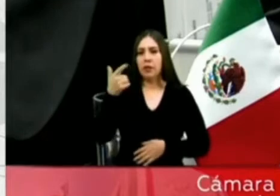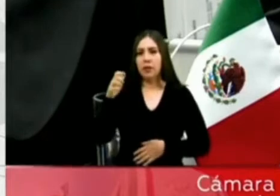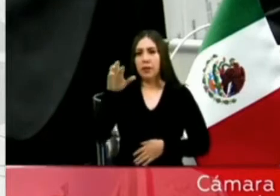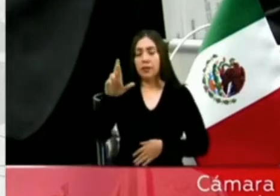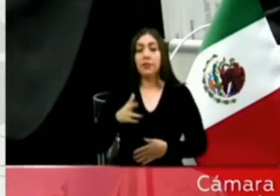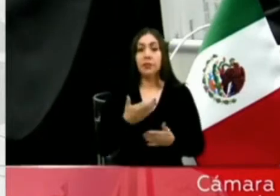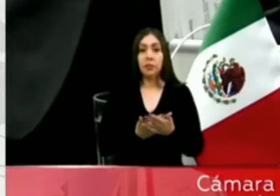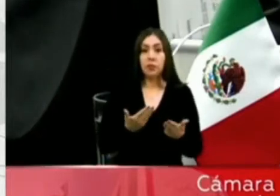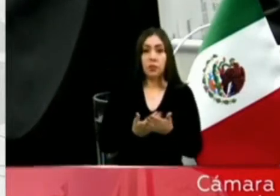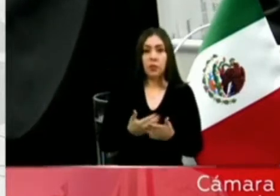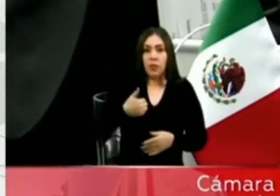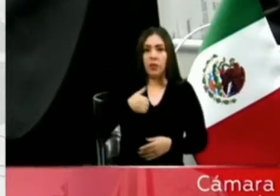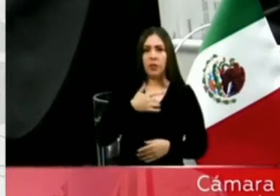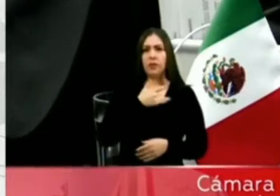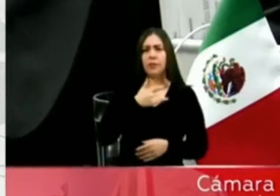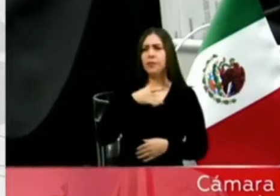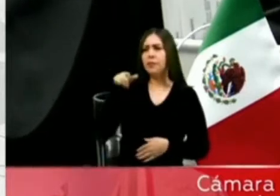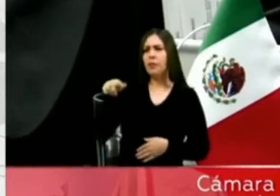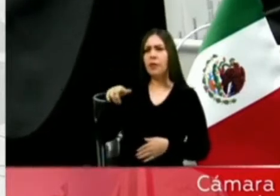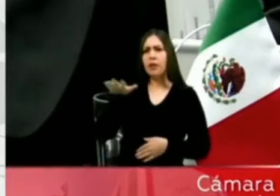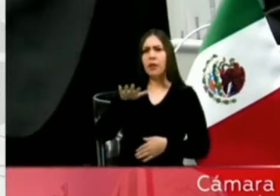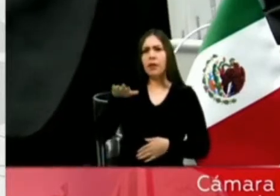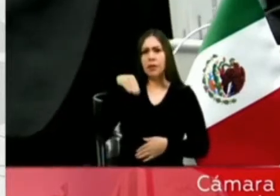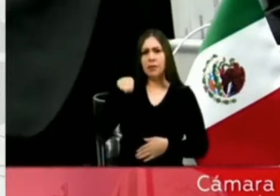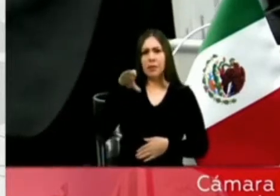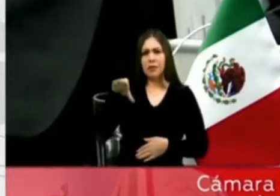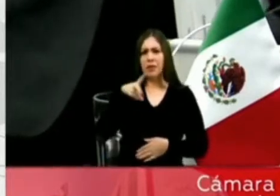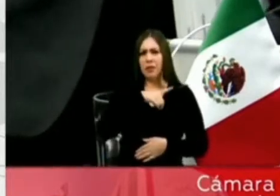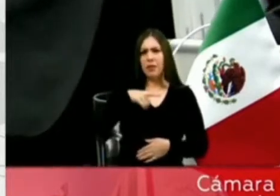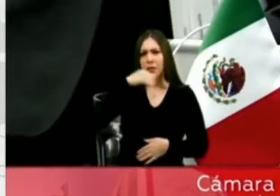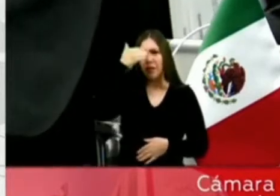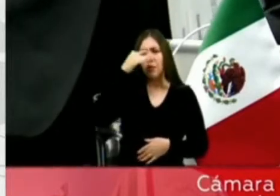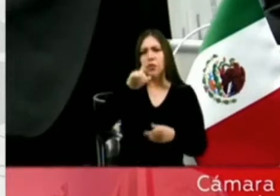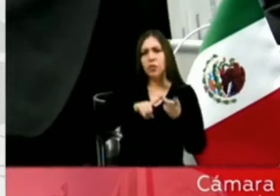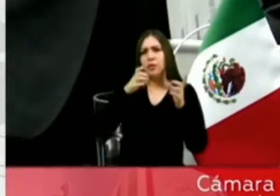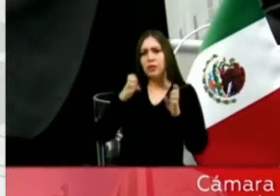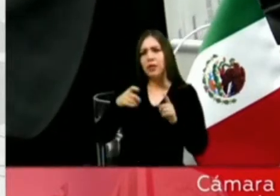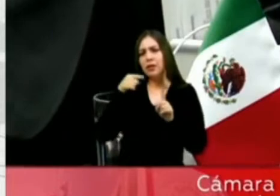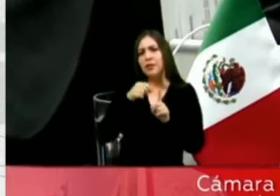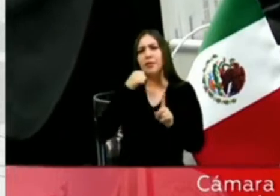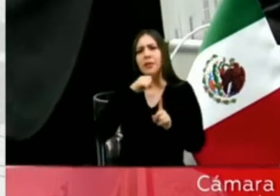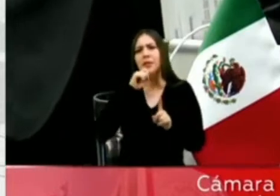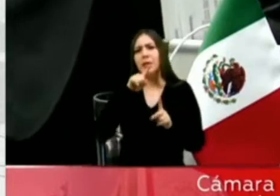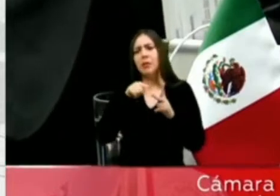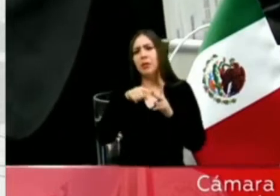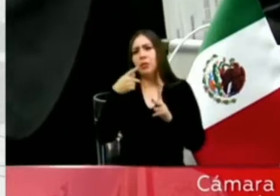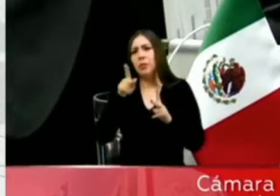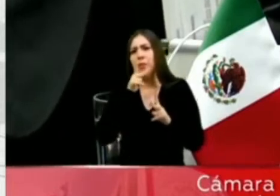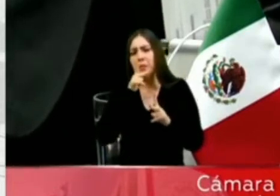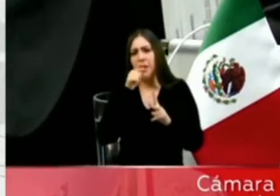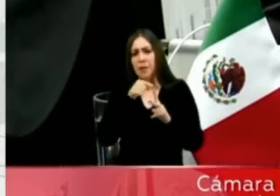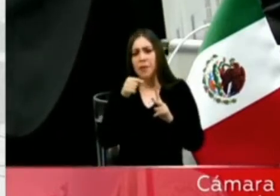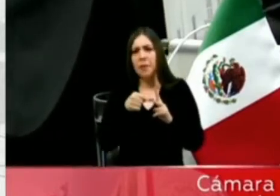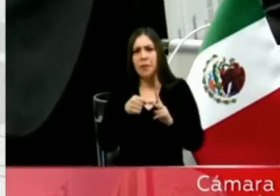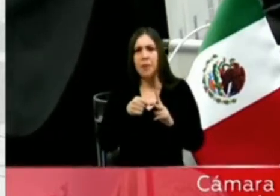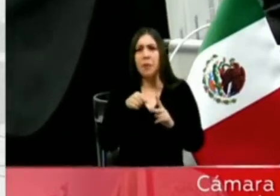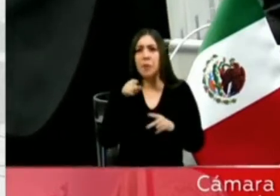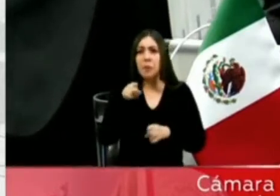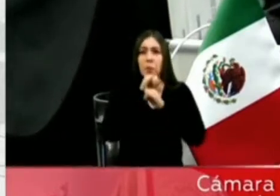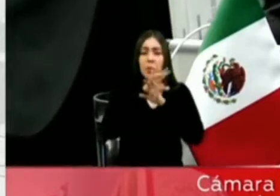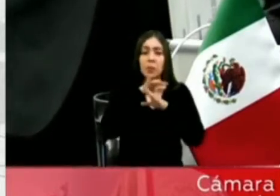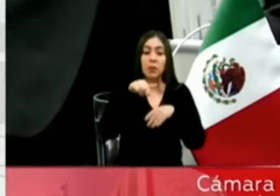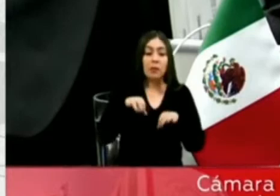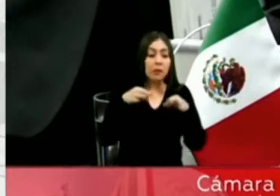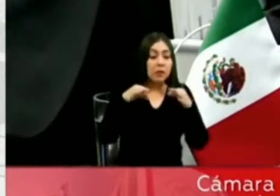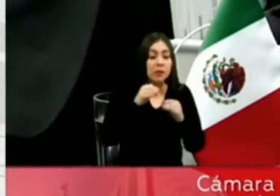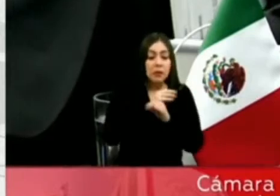que saber con exactitud el paradero del senador y de su padre, porque la información que se ha dado aquí es imprecisa. O